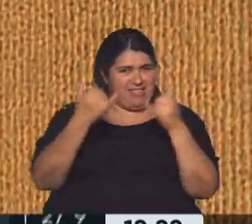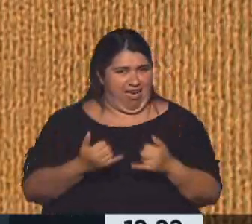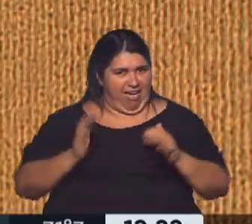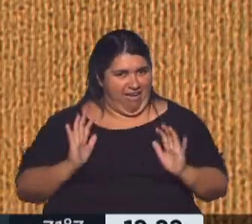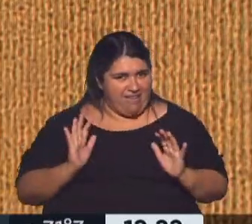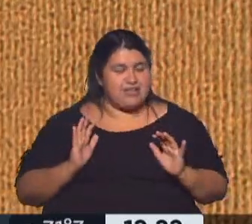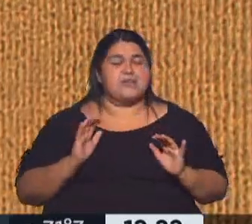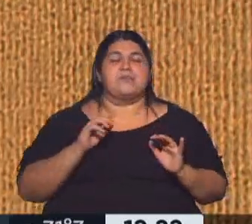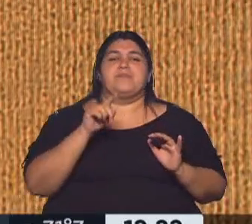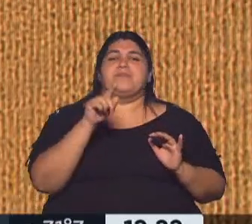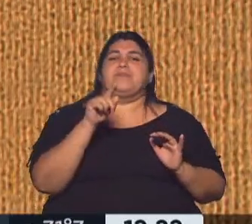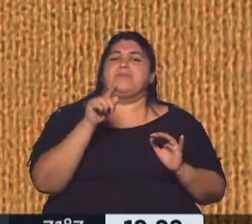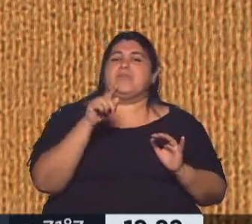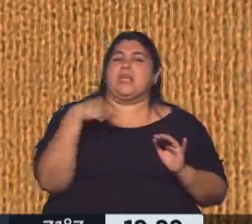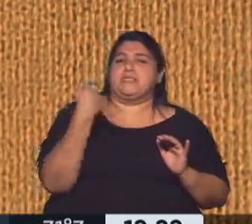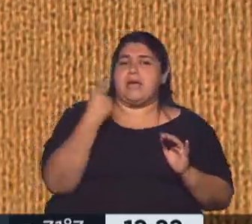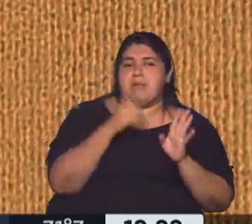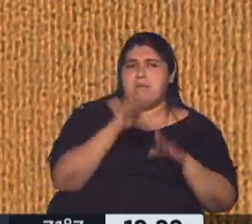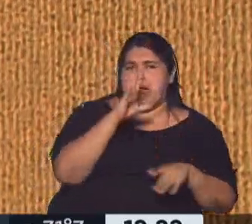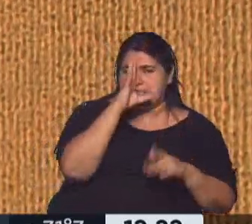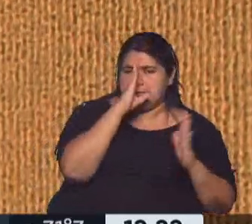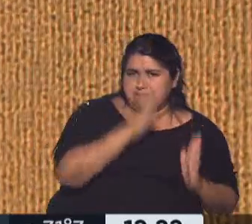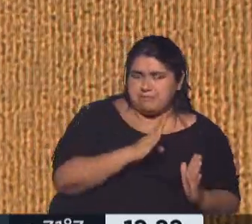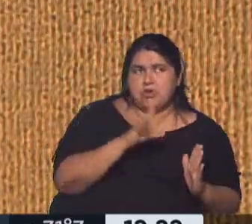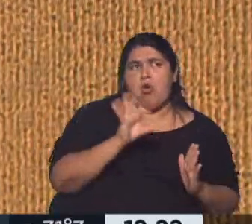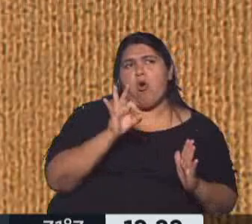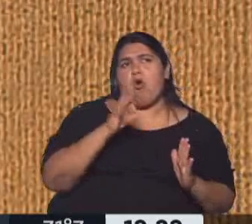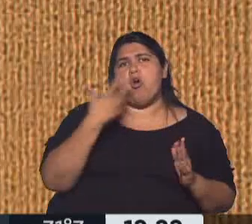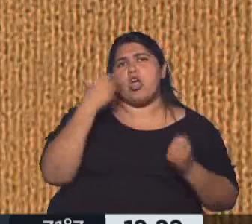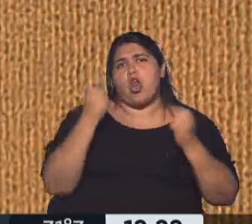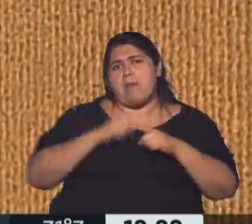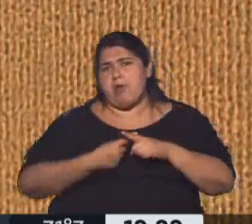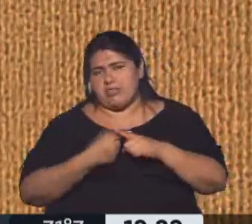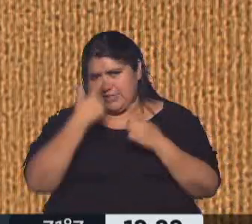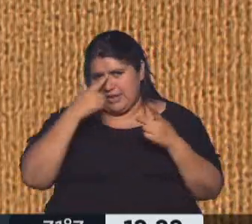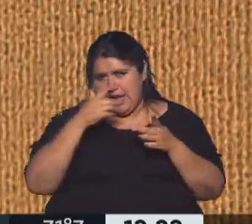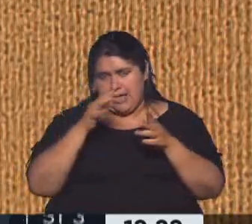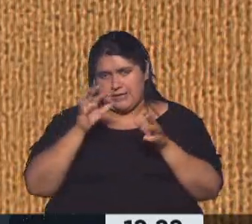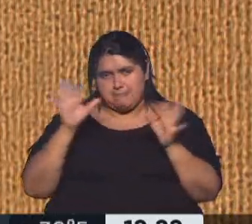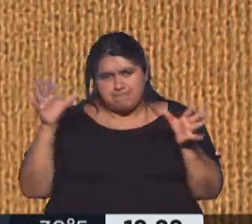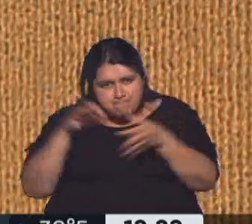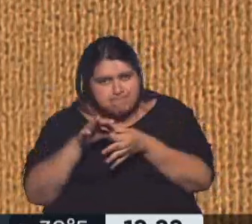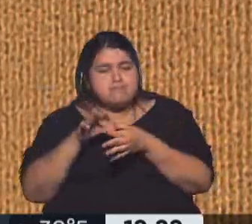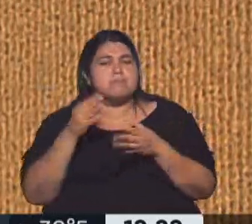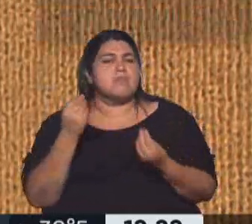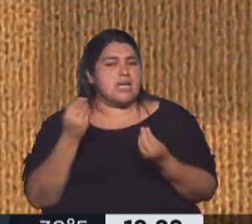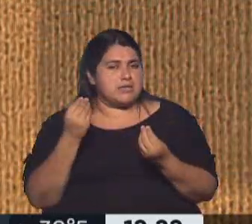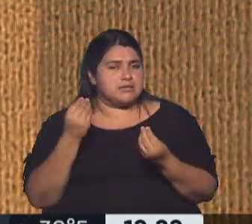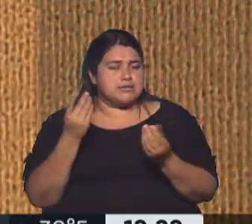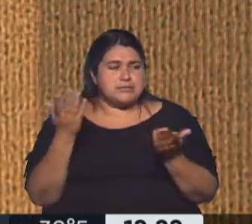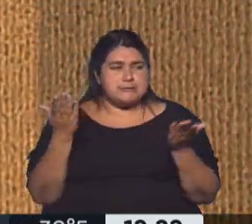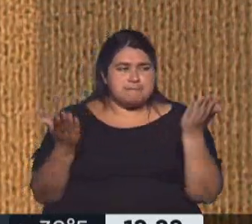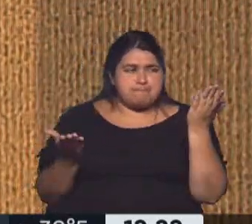que venimos de la heterodoxia, los que venimos de la economía política, que Argentina tiene determinadas características que hacen muy difícil que uno